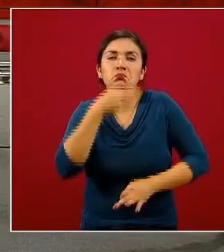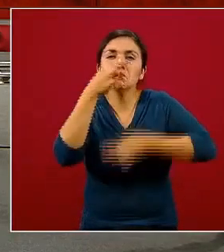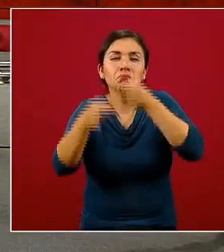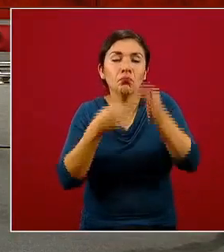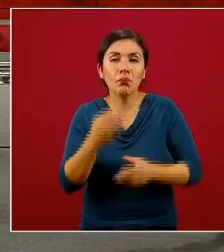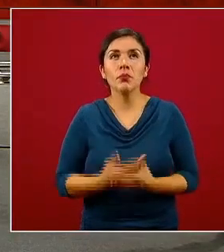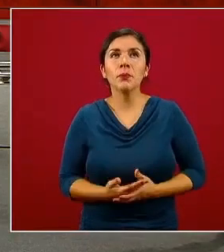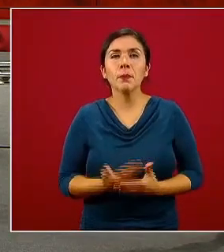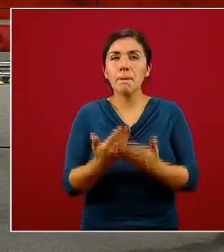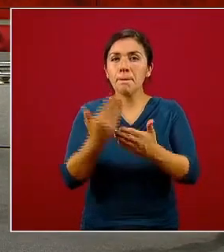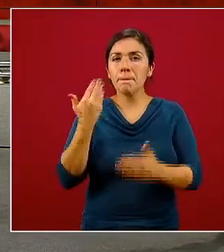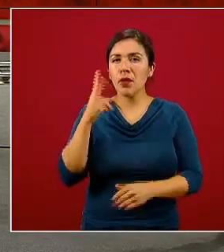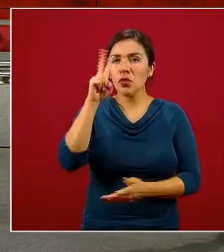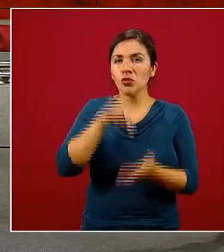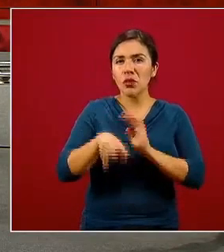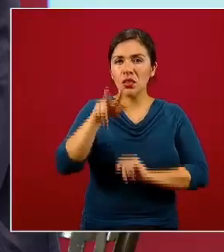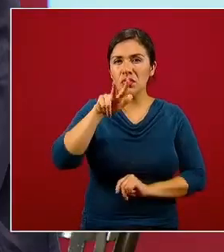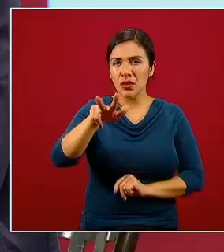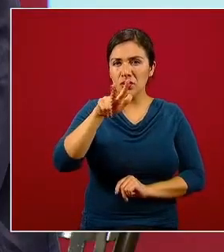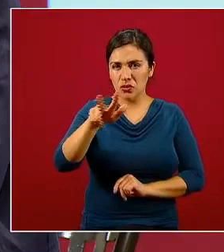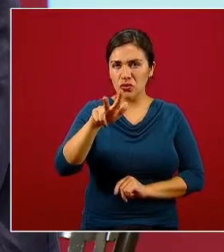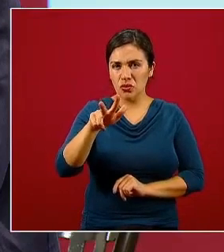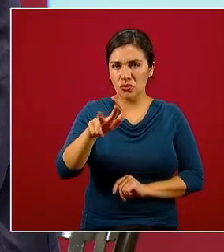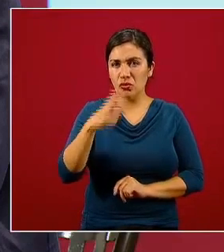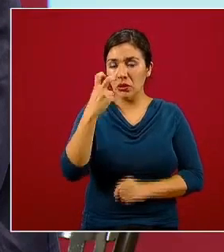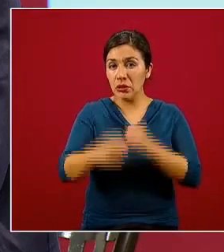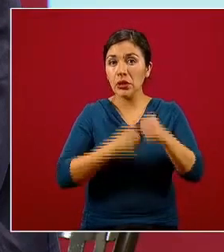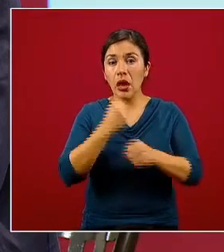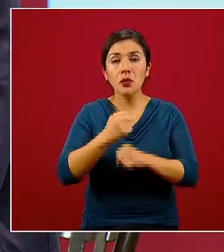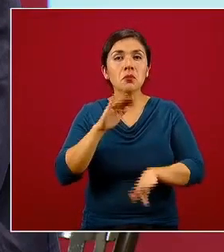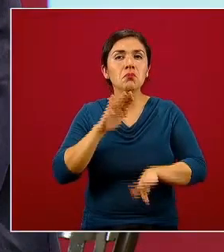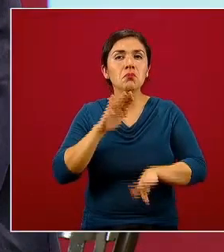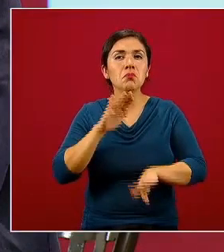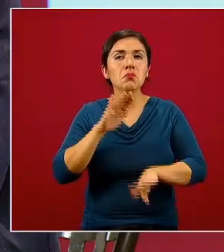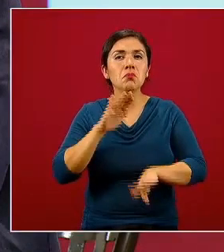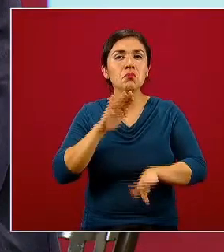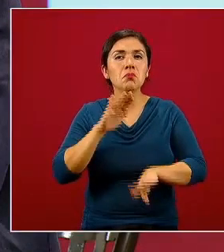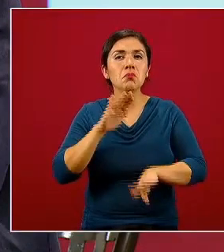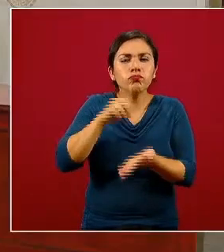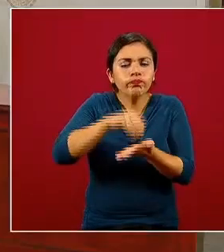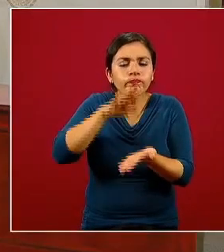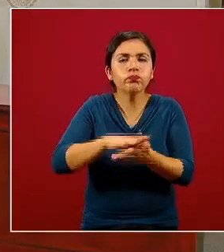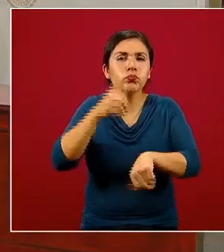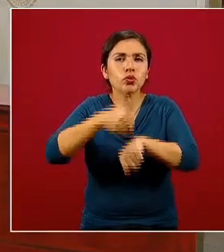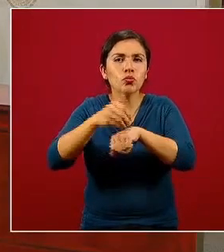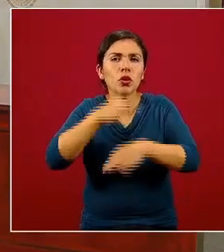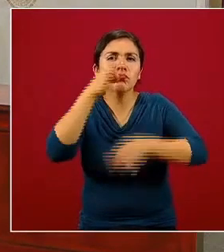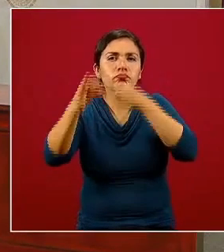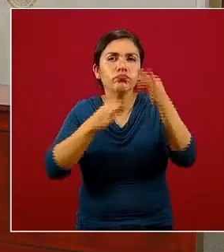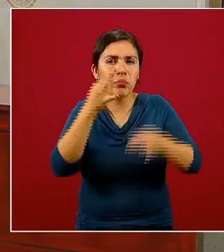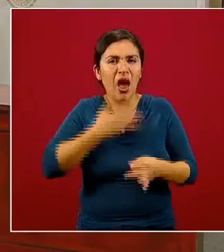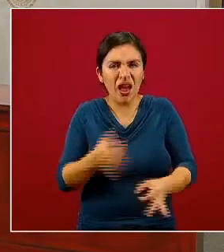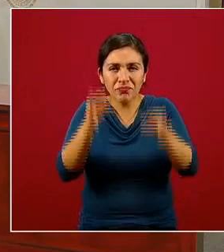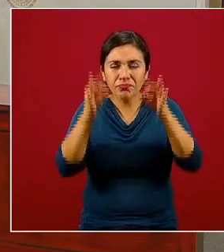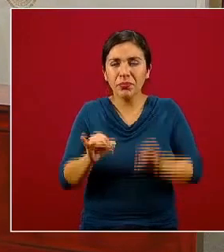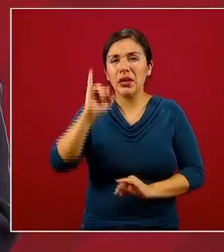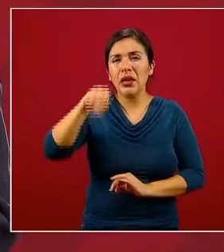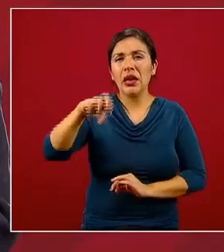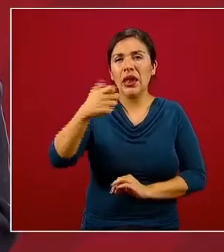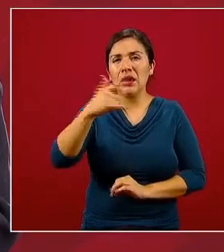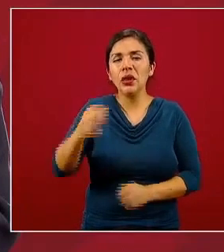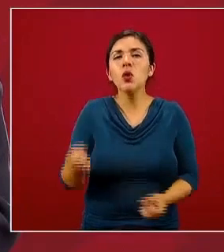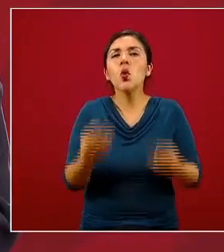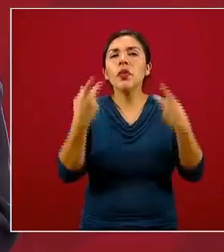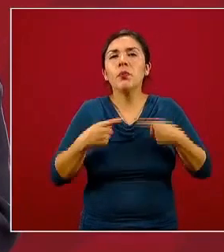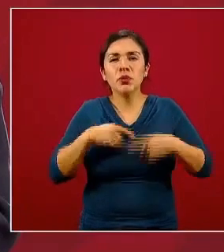en 2018, que es el año donde existe la más reciente cifra oficial o publicación oficial de INEGI sobre la